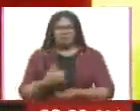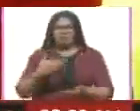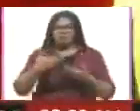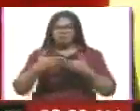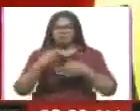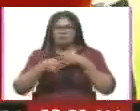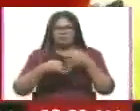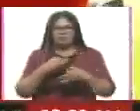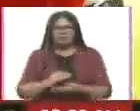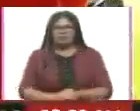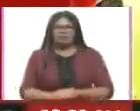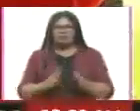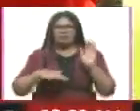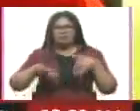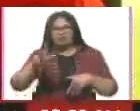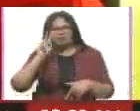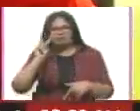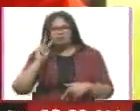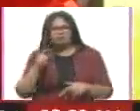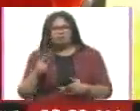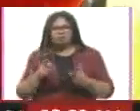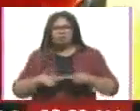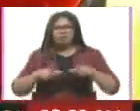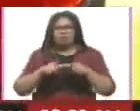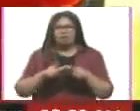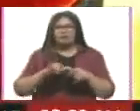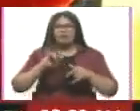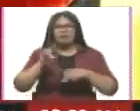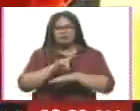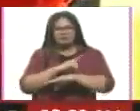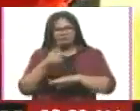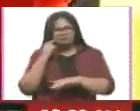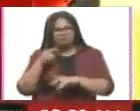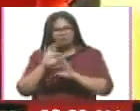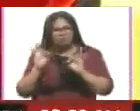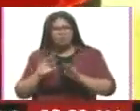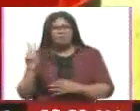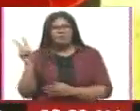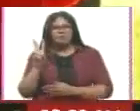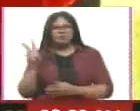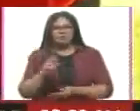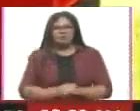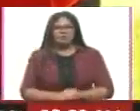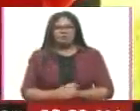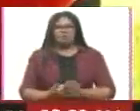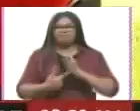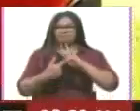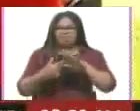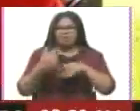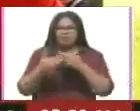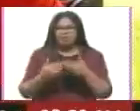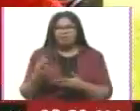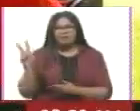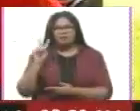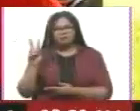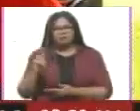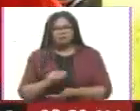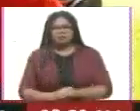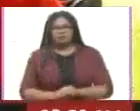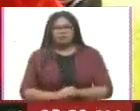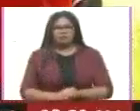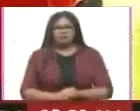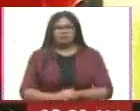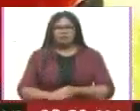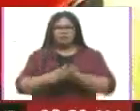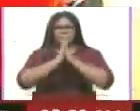de la 18ª edición de esta Bienal de Arquitectura en Venecia, Venezuela protagoniza, nada más y nada menos. Por favor,